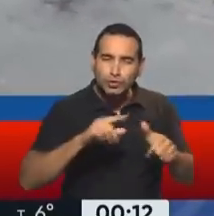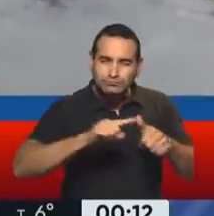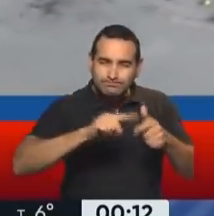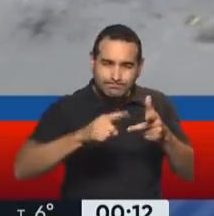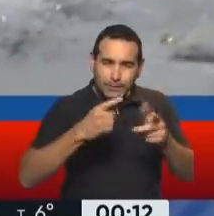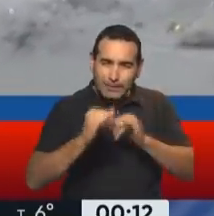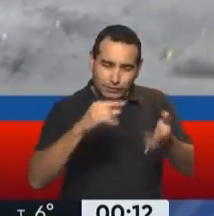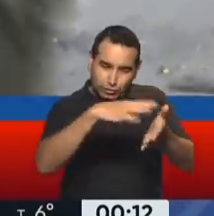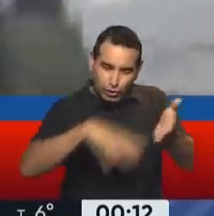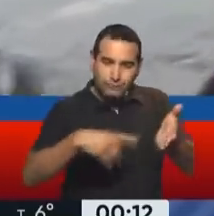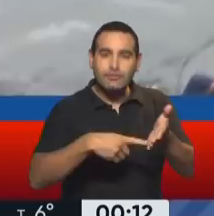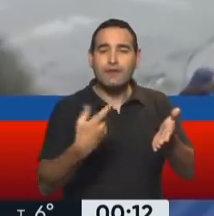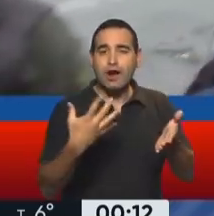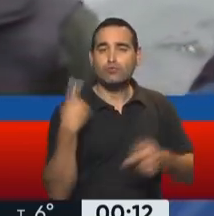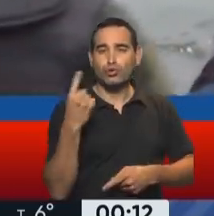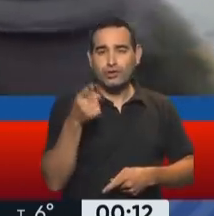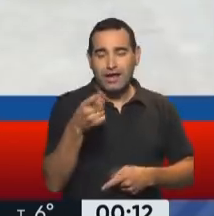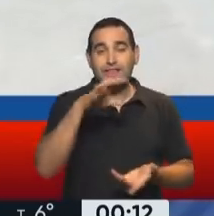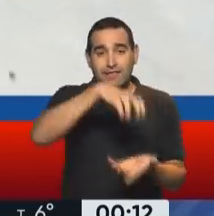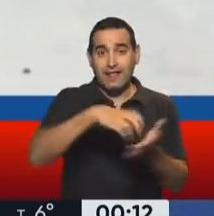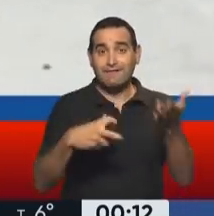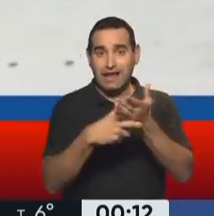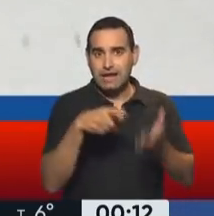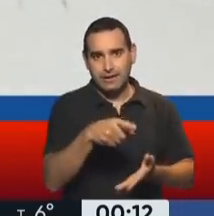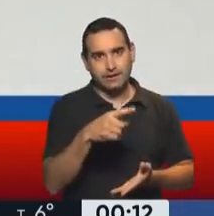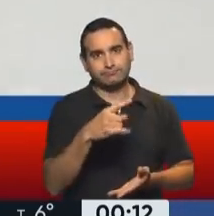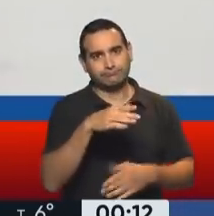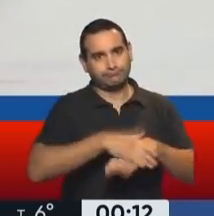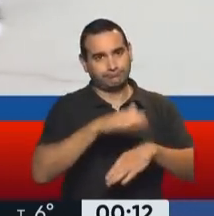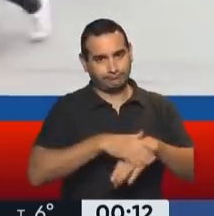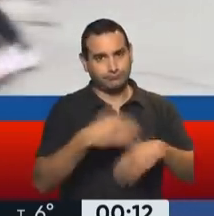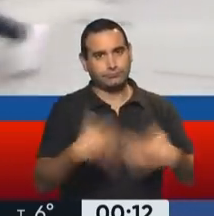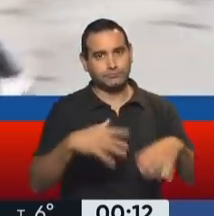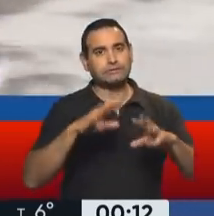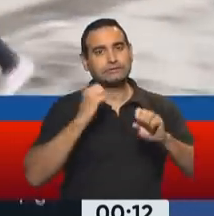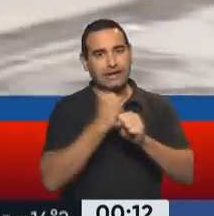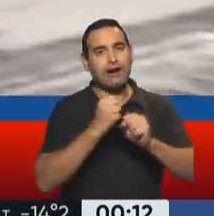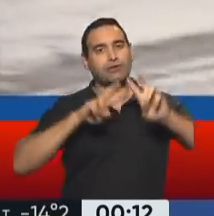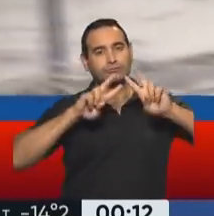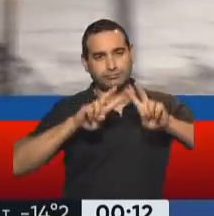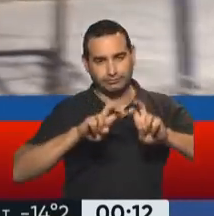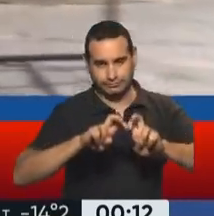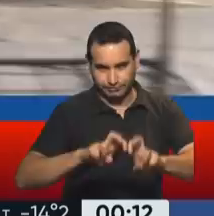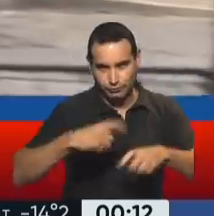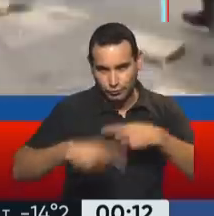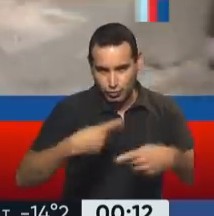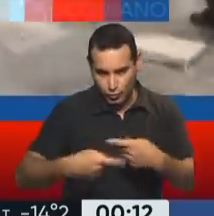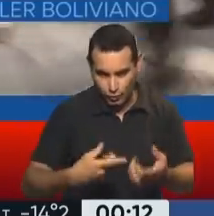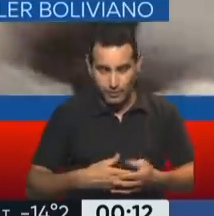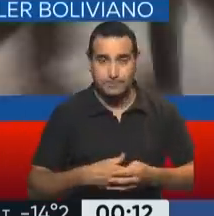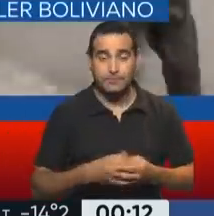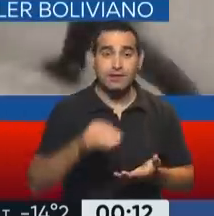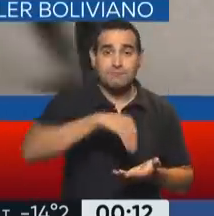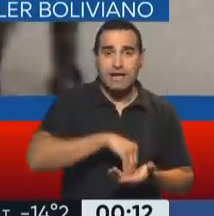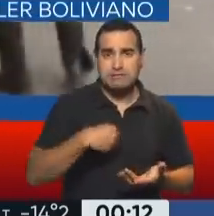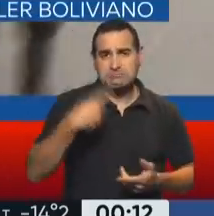duda, las autoridades bolivianas, la fiscalía, tiene mucha labor por delante para ir desarrollando, ¿no? Por un lado. Por otro, creo